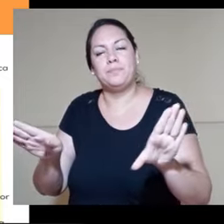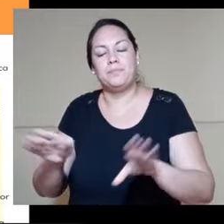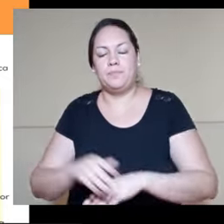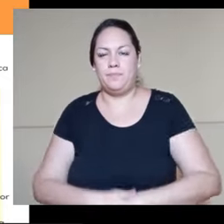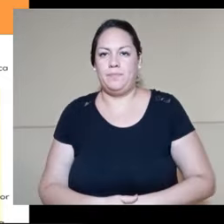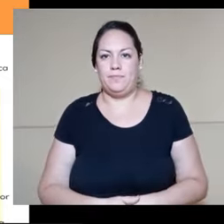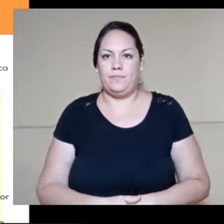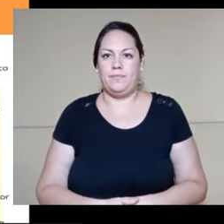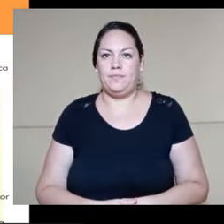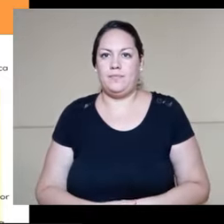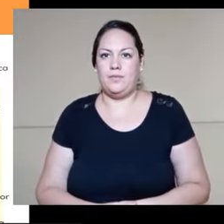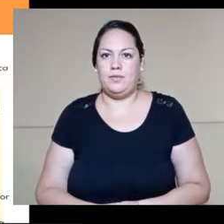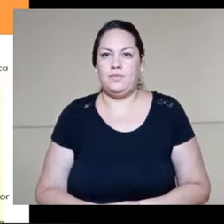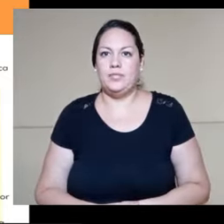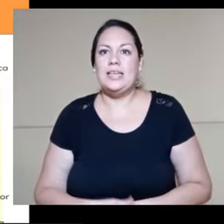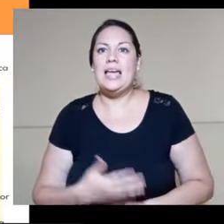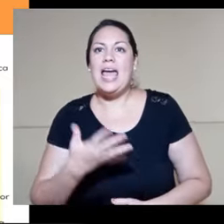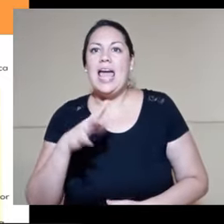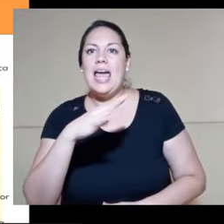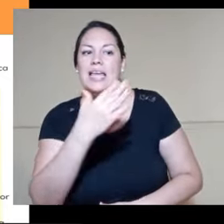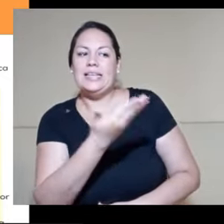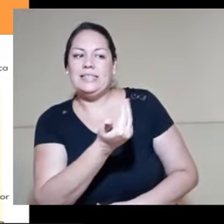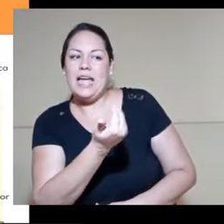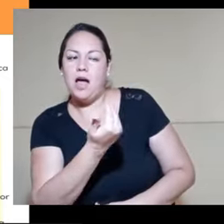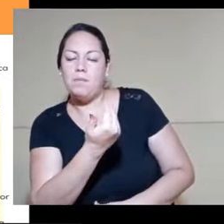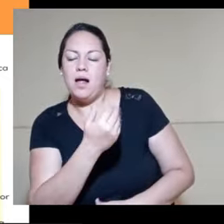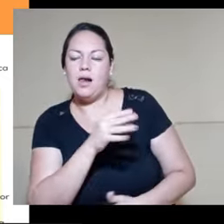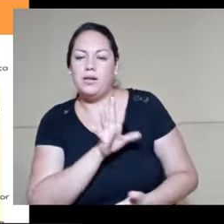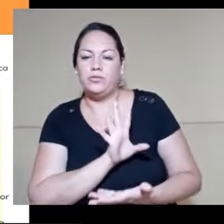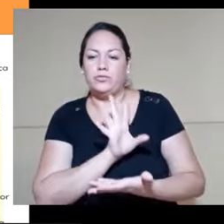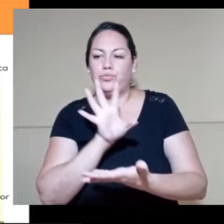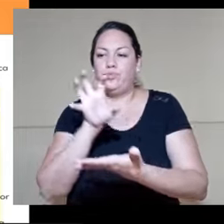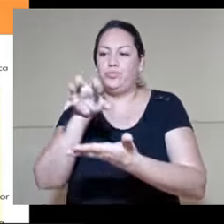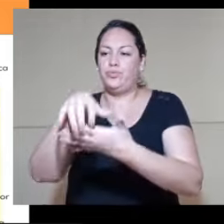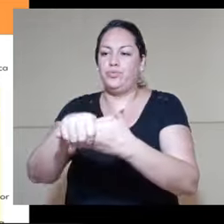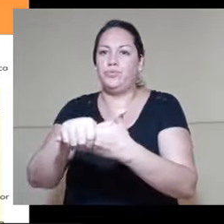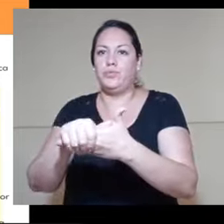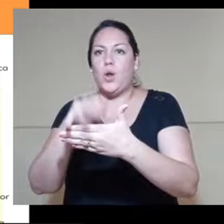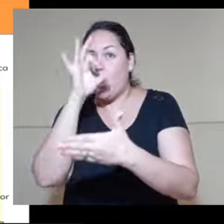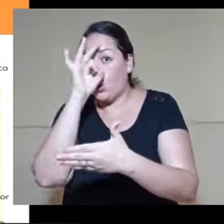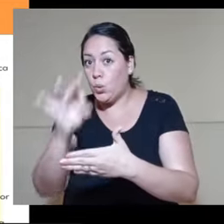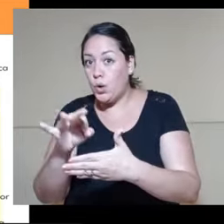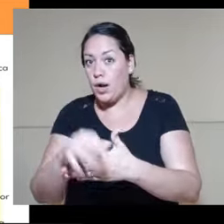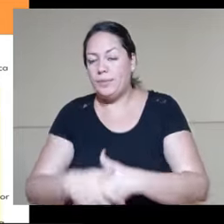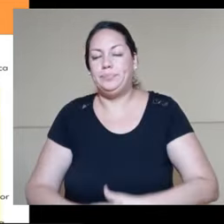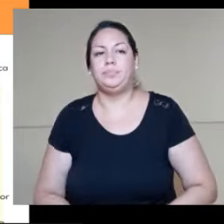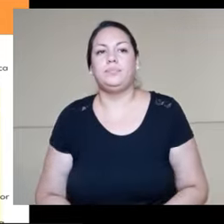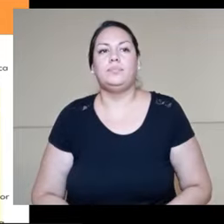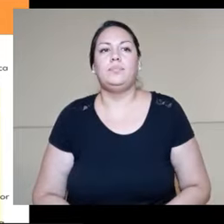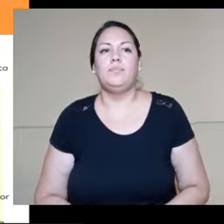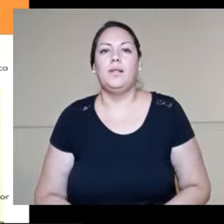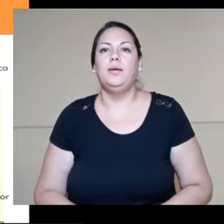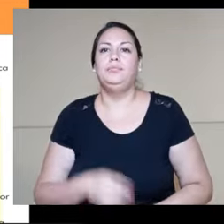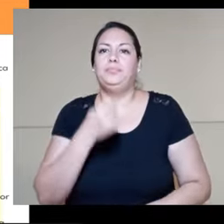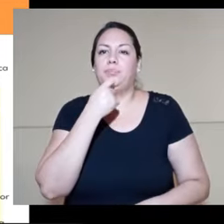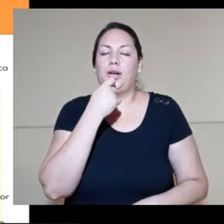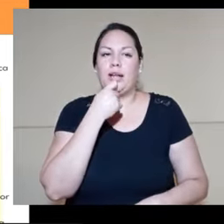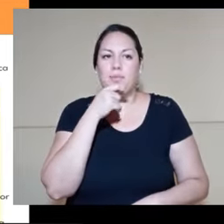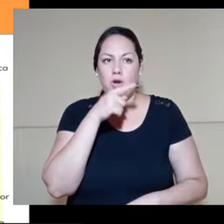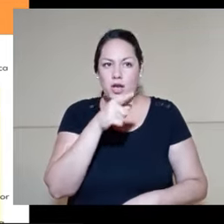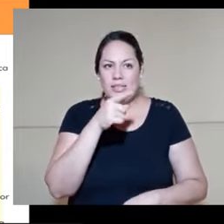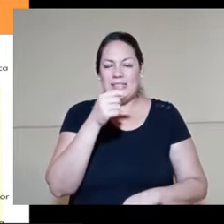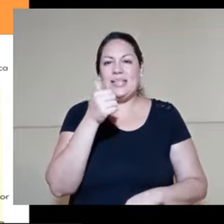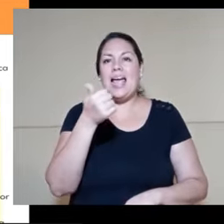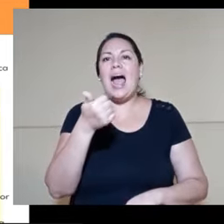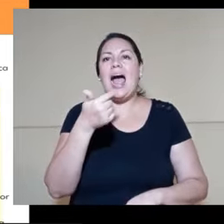captado por ese receptor. Si no tiene o no es atraído por ese receptor, no se va a fijar. Entonces, supongamos